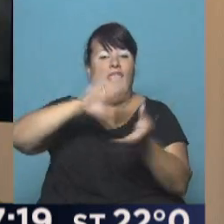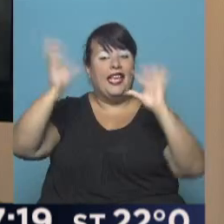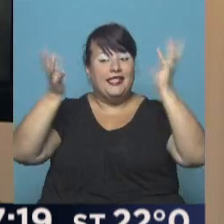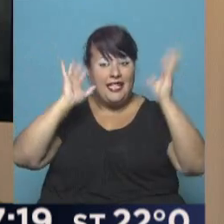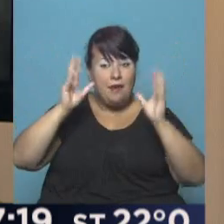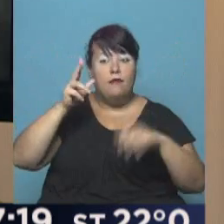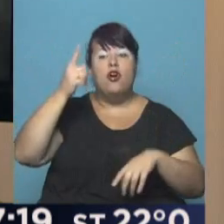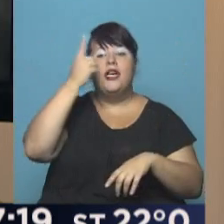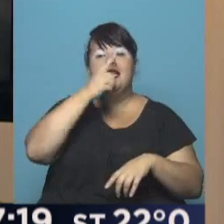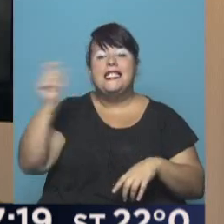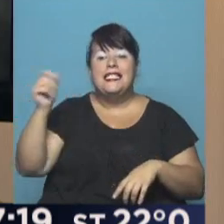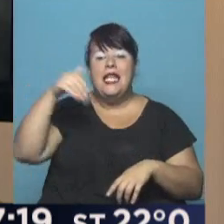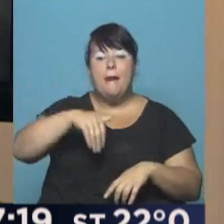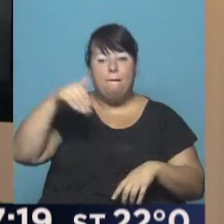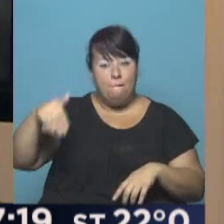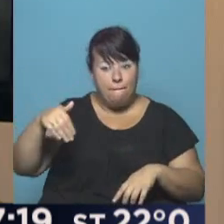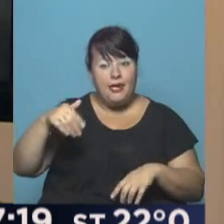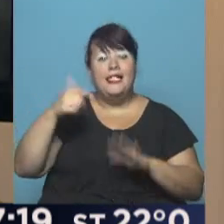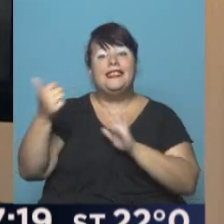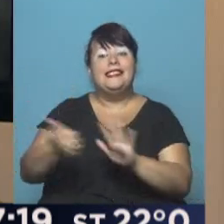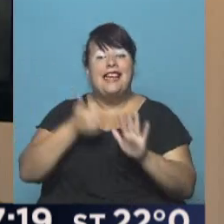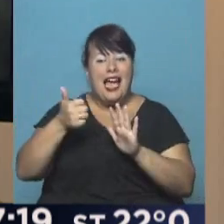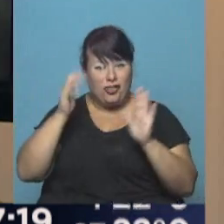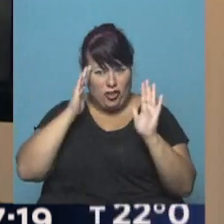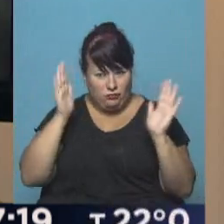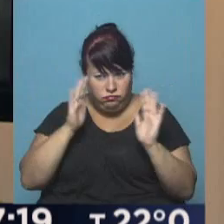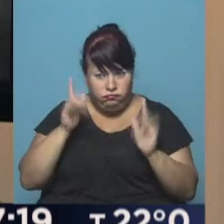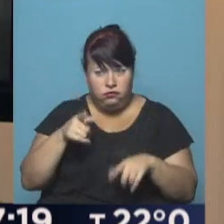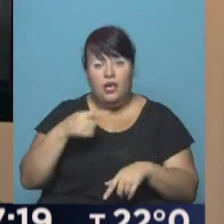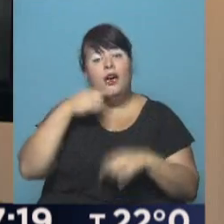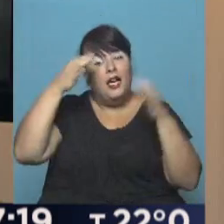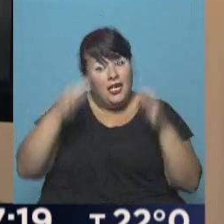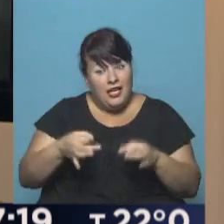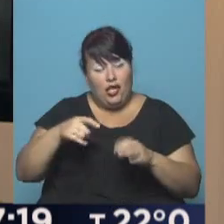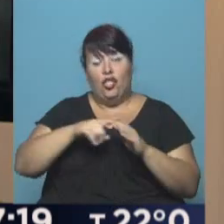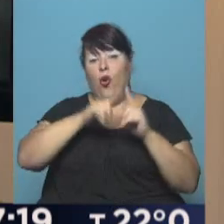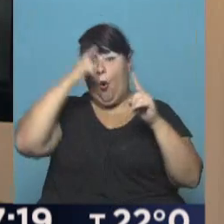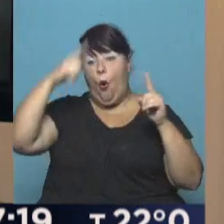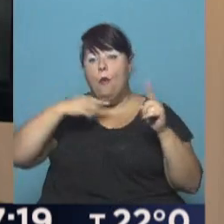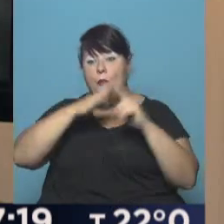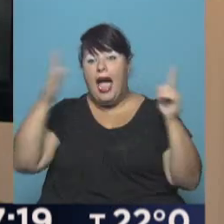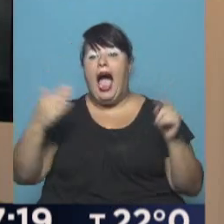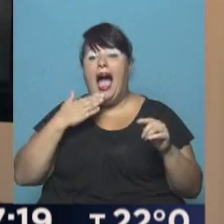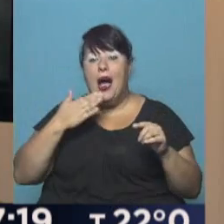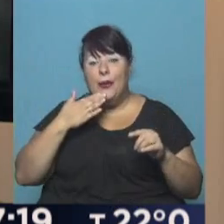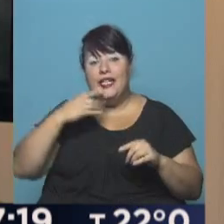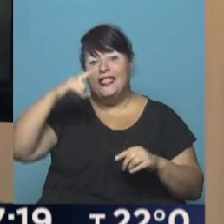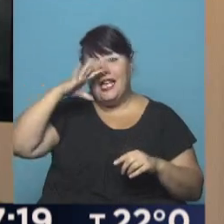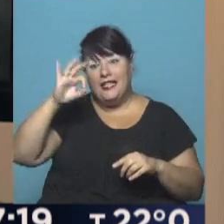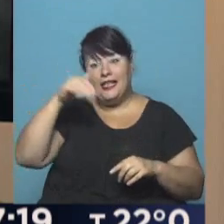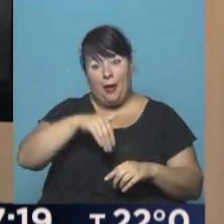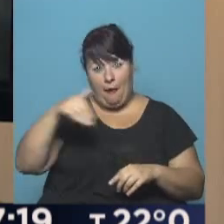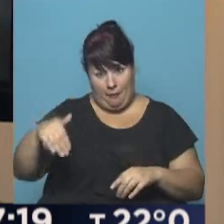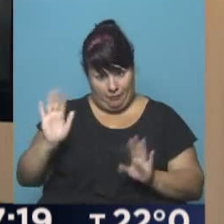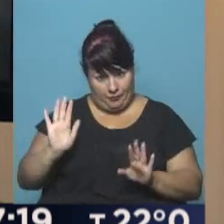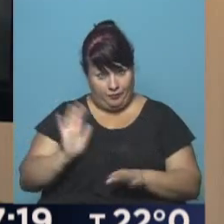meteorológica, unos 100 milímetros en 6 horas, cuando corresponde para todo el mes de abril, 70